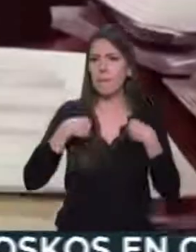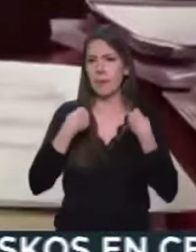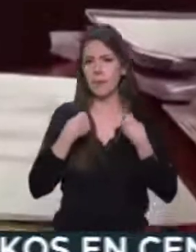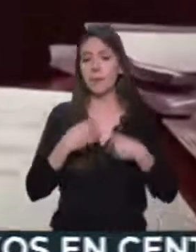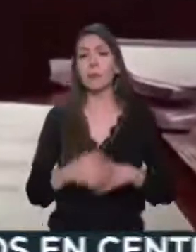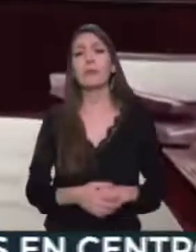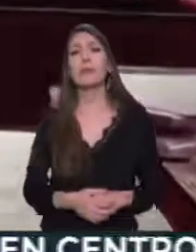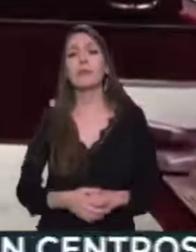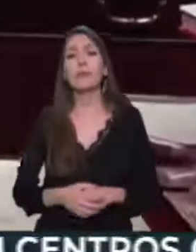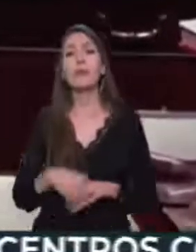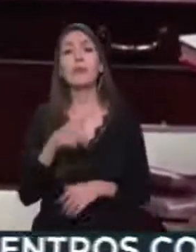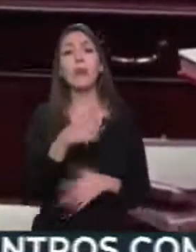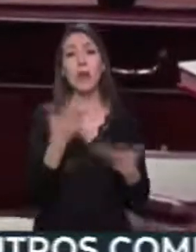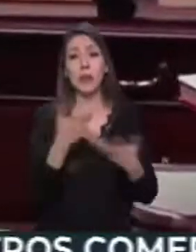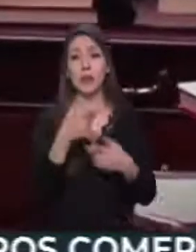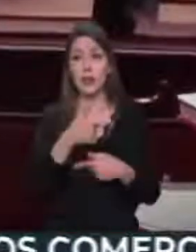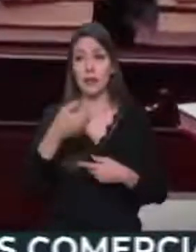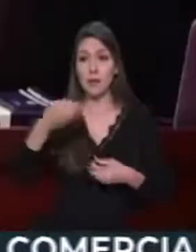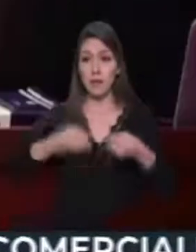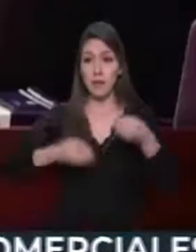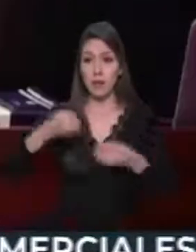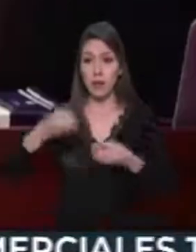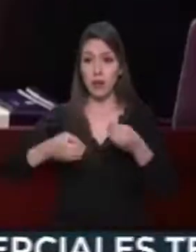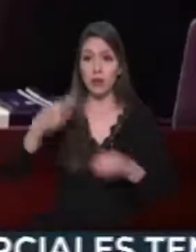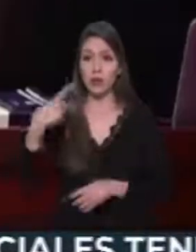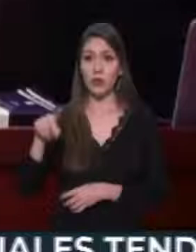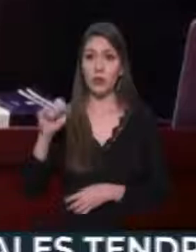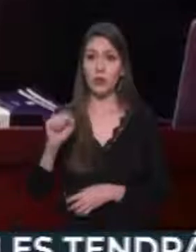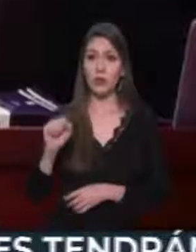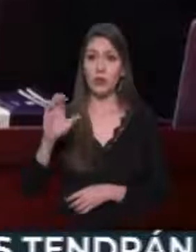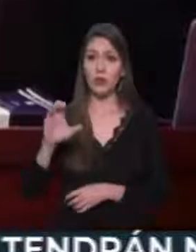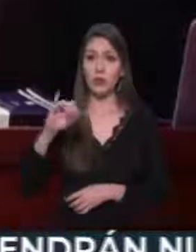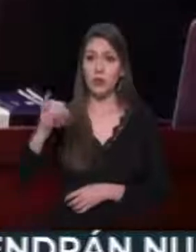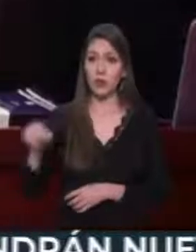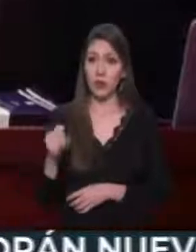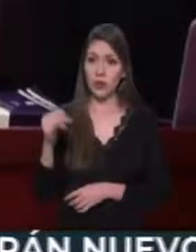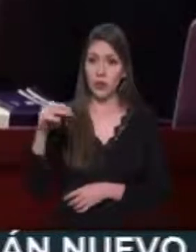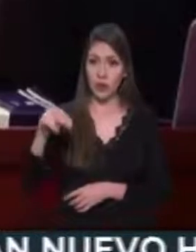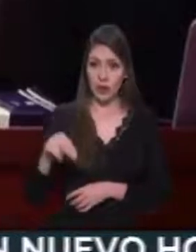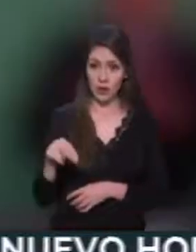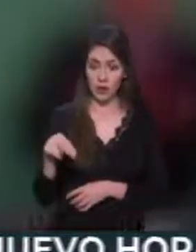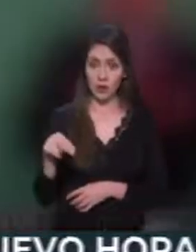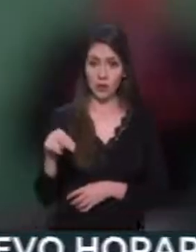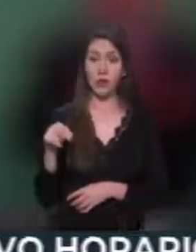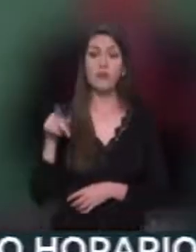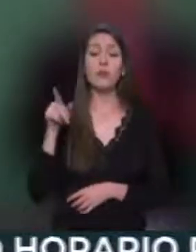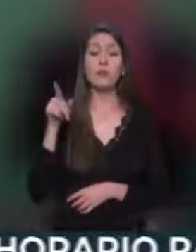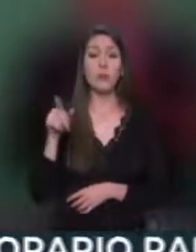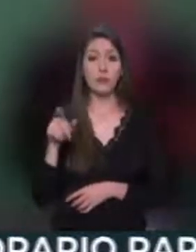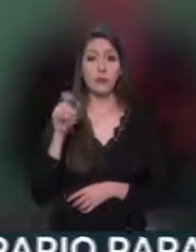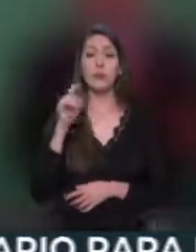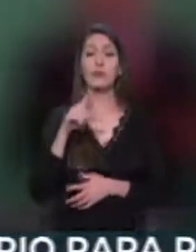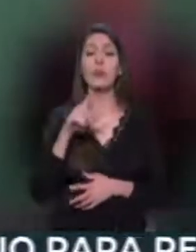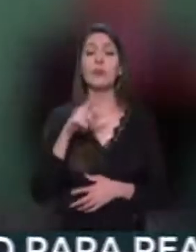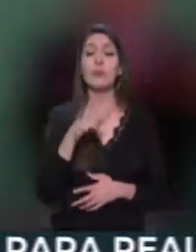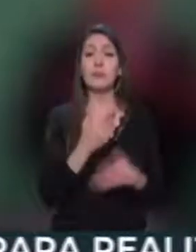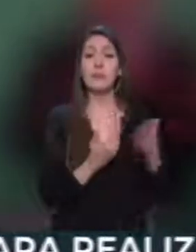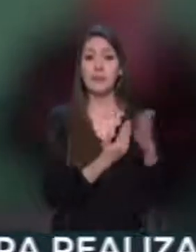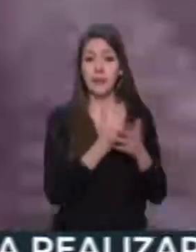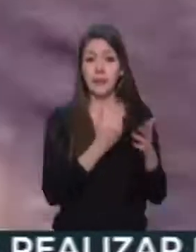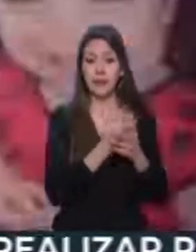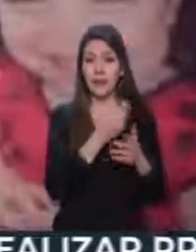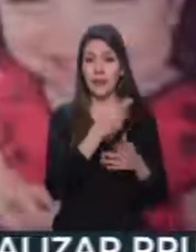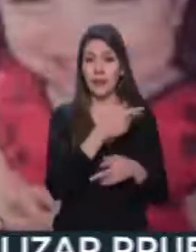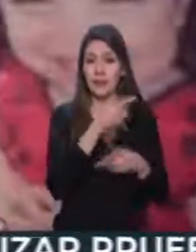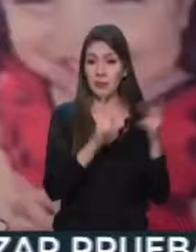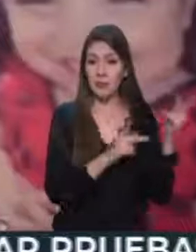sus actuaciones como ministro de la Suprema Corte de Justicia de la Nación. Si en la mañanera se remitió a los casos